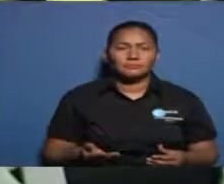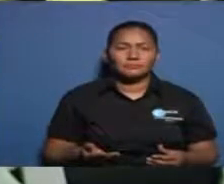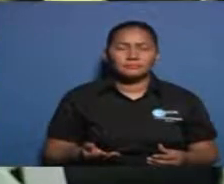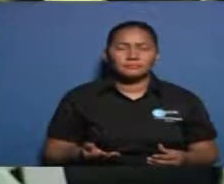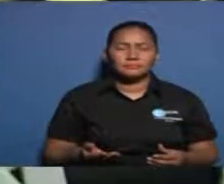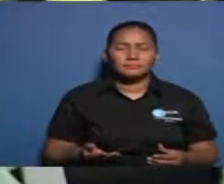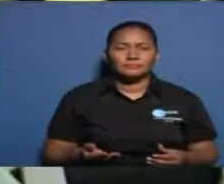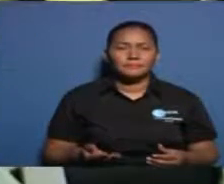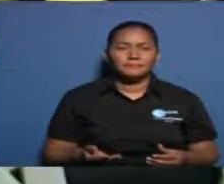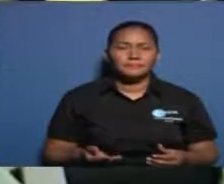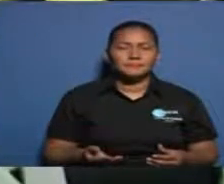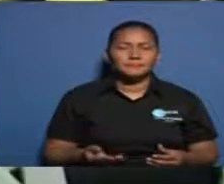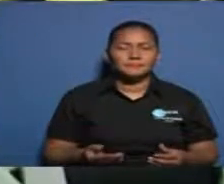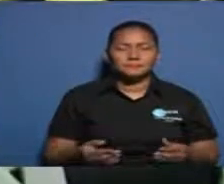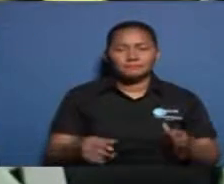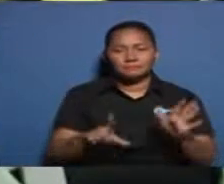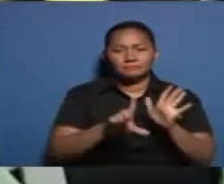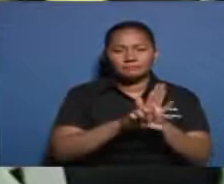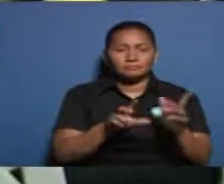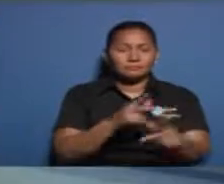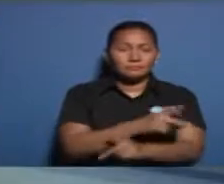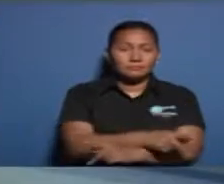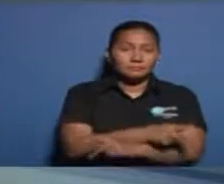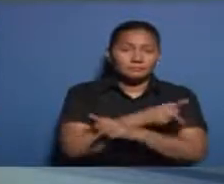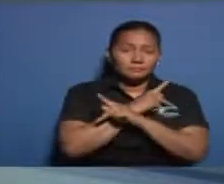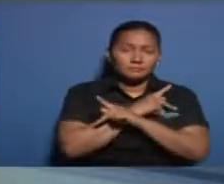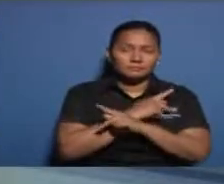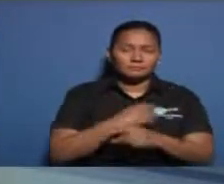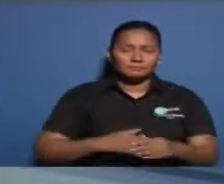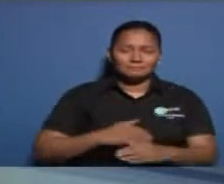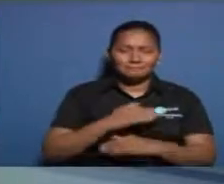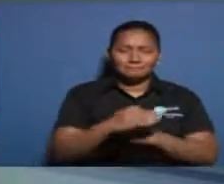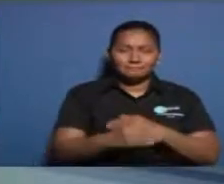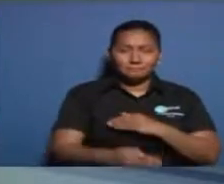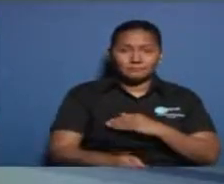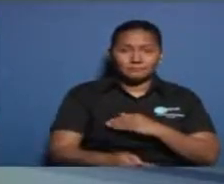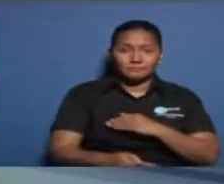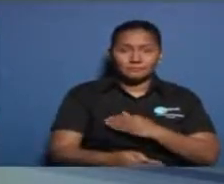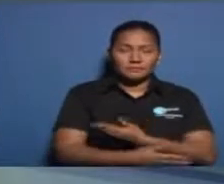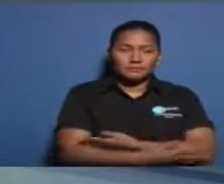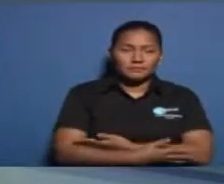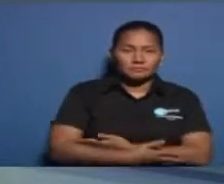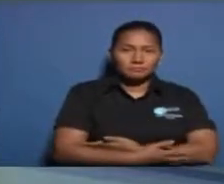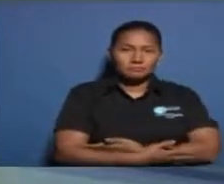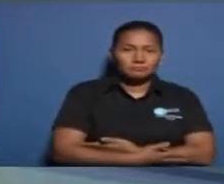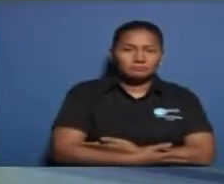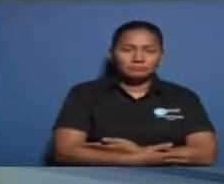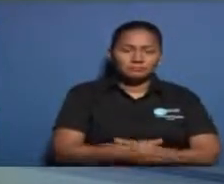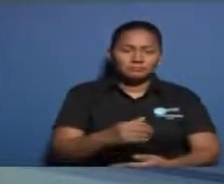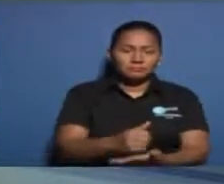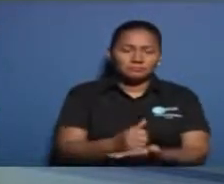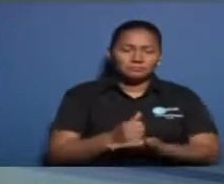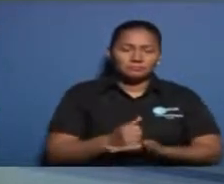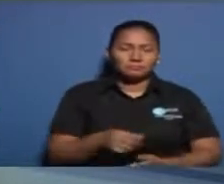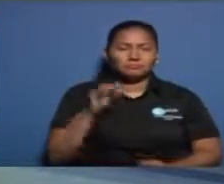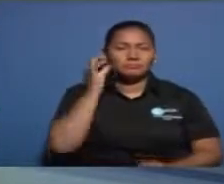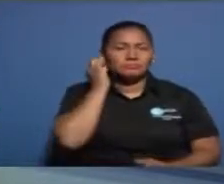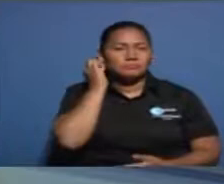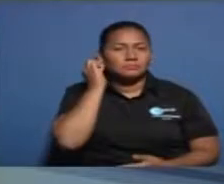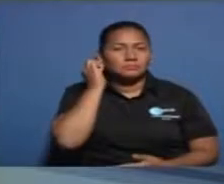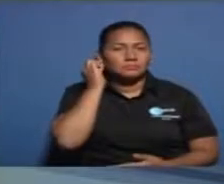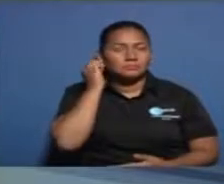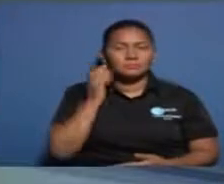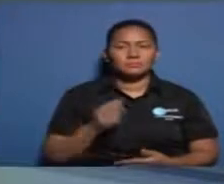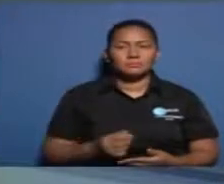que las leyes que protegen la maternidad benefician a la mujer pero ese beneficio es de doble